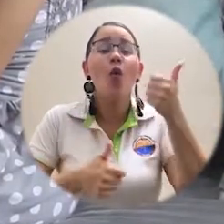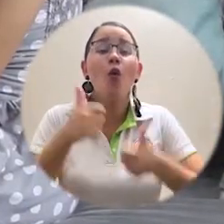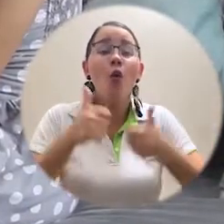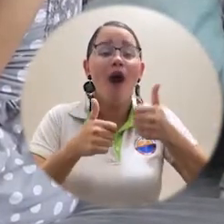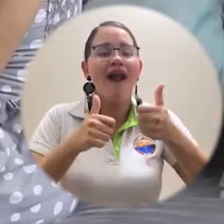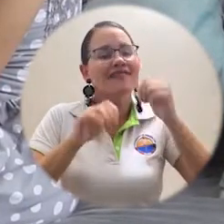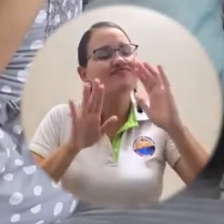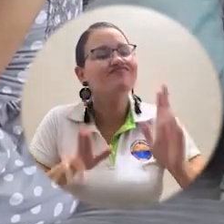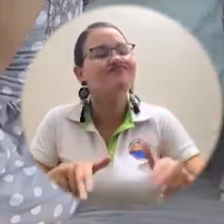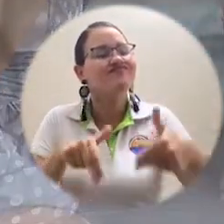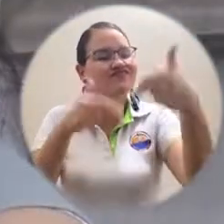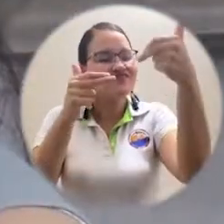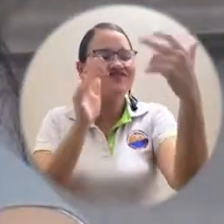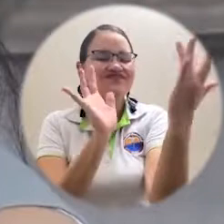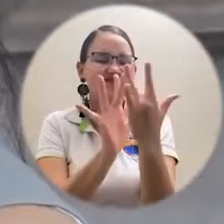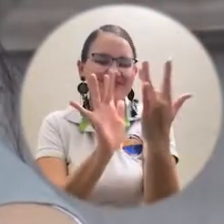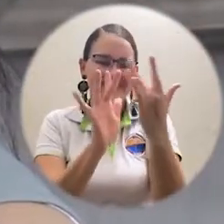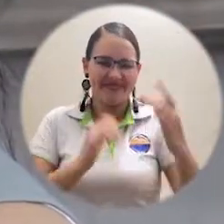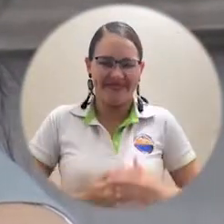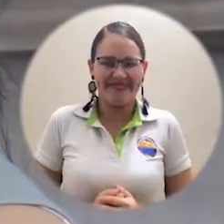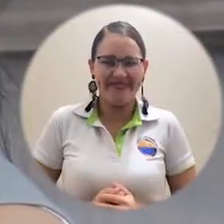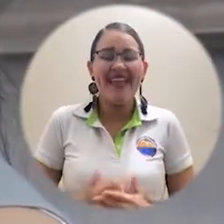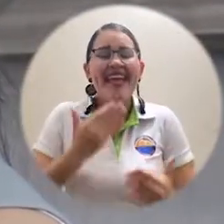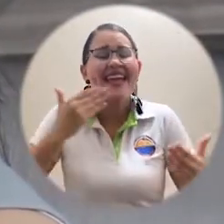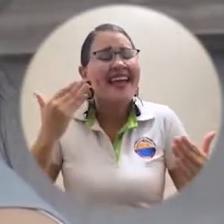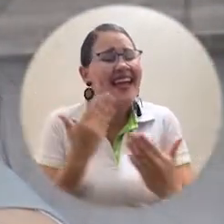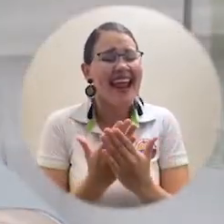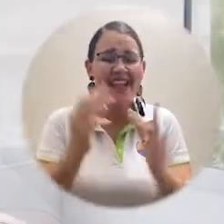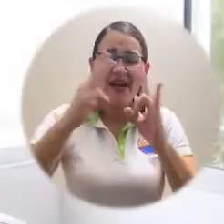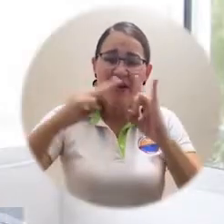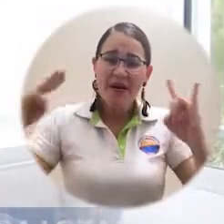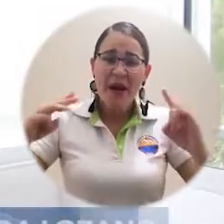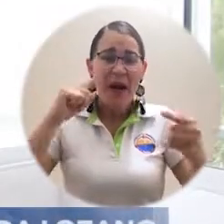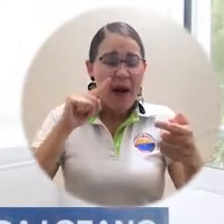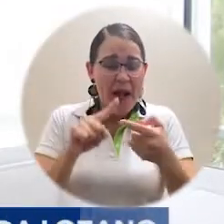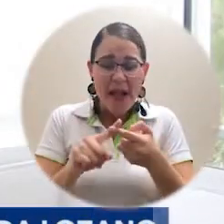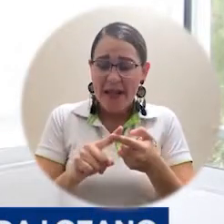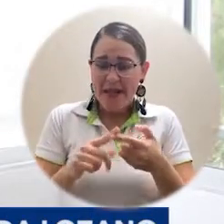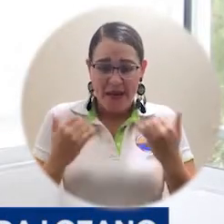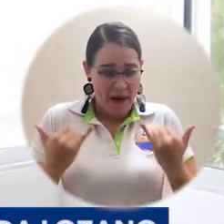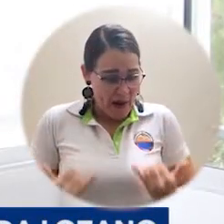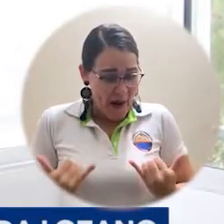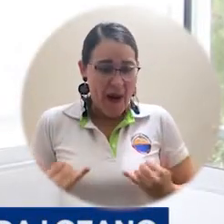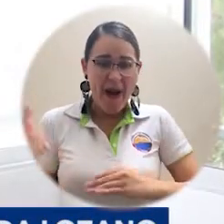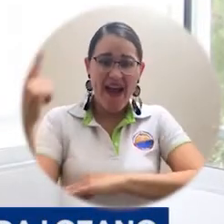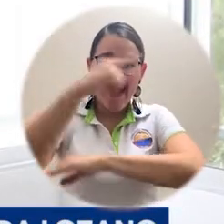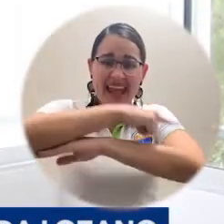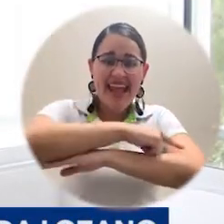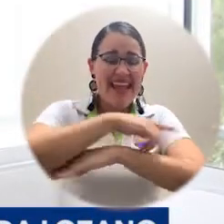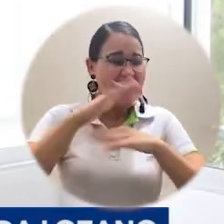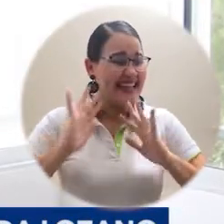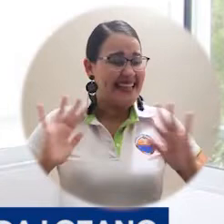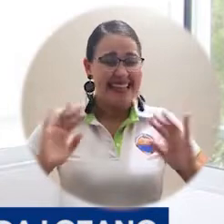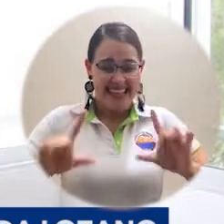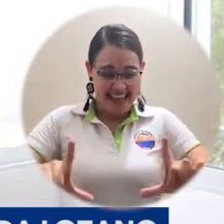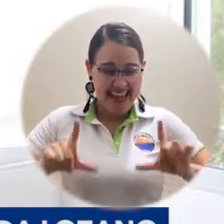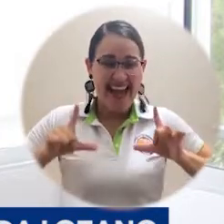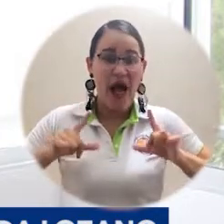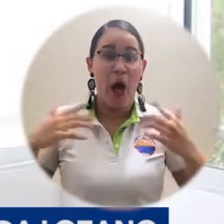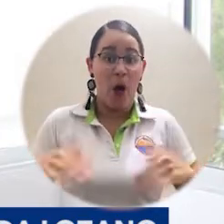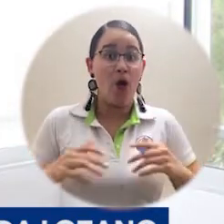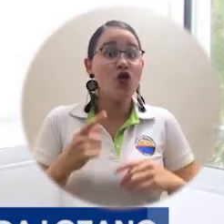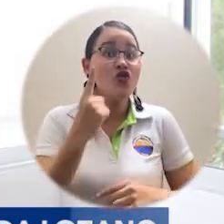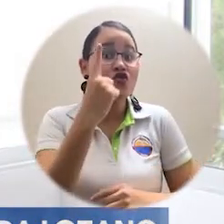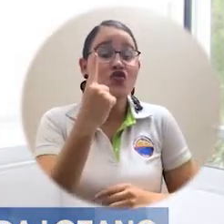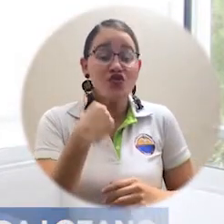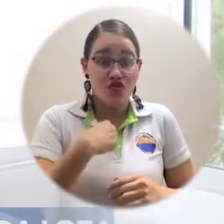otros. Gracias a la universidad que nos ha abierto este espacio, orgullosa de nuevamente ser doblemente egresada